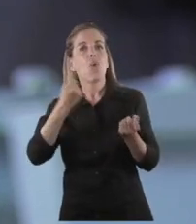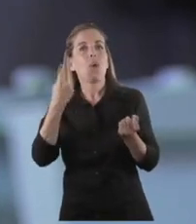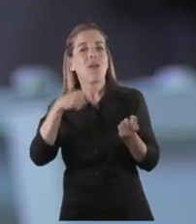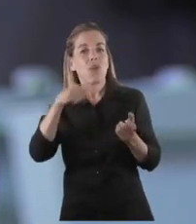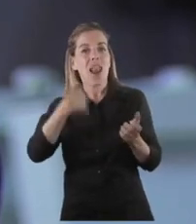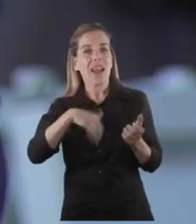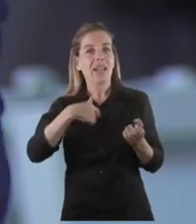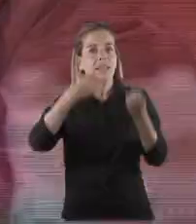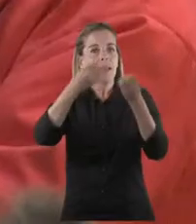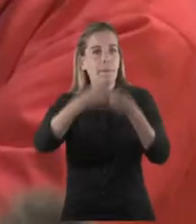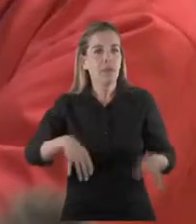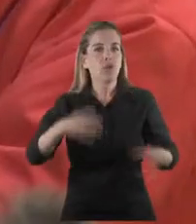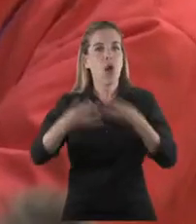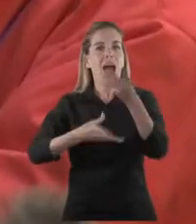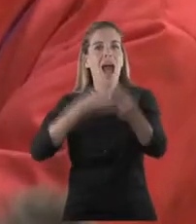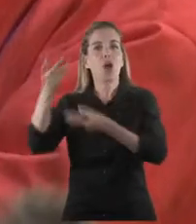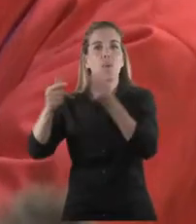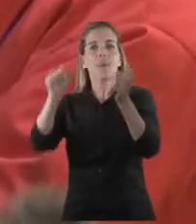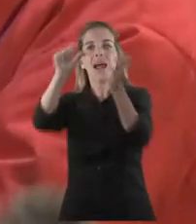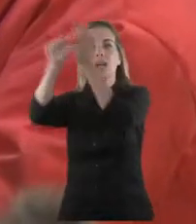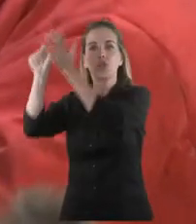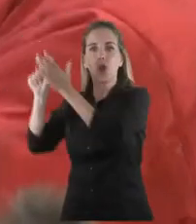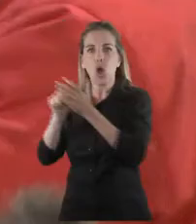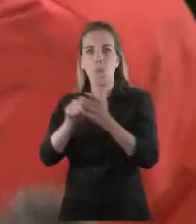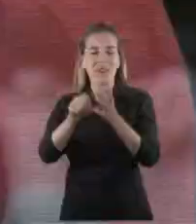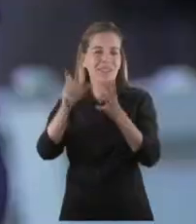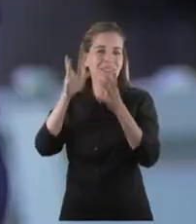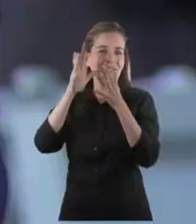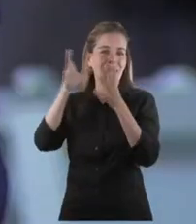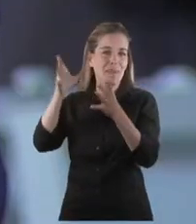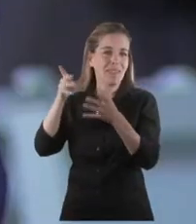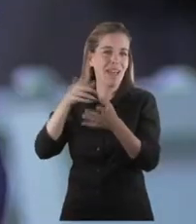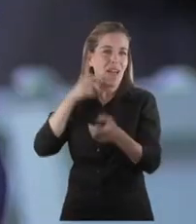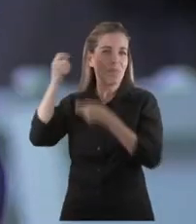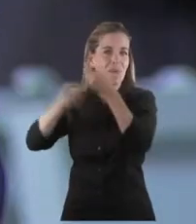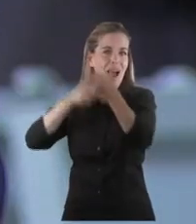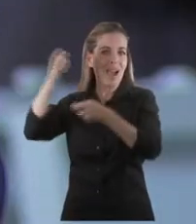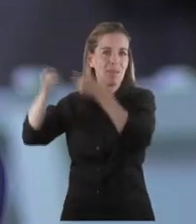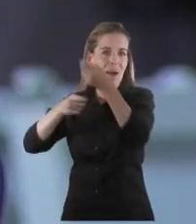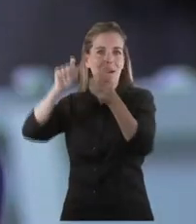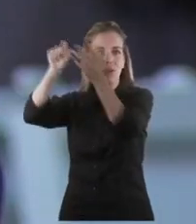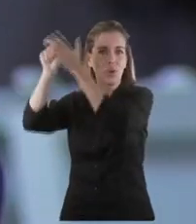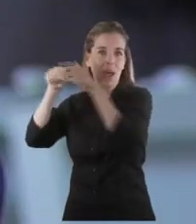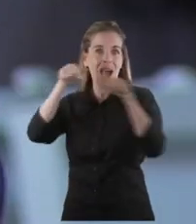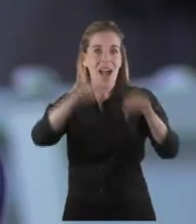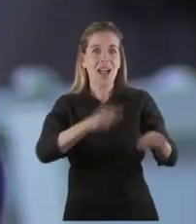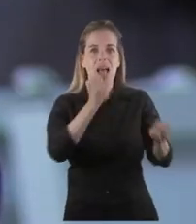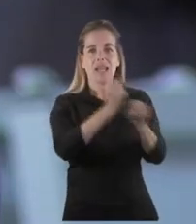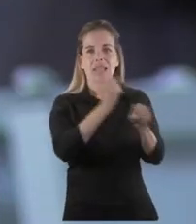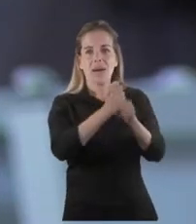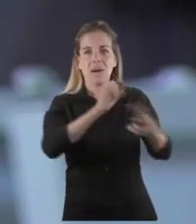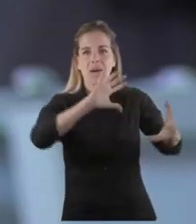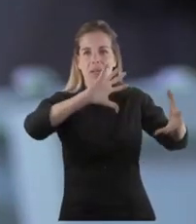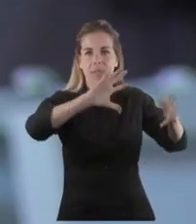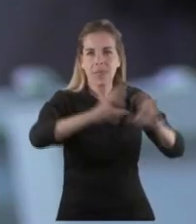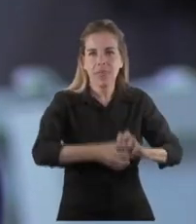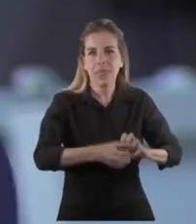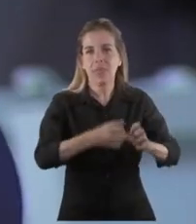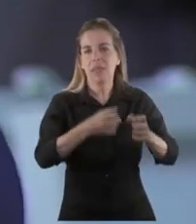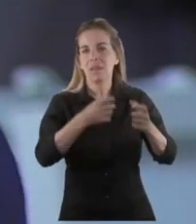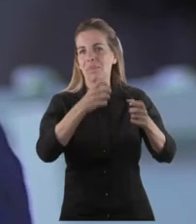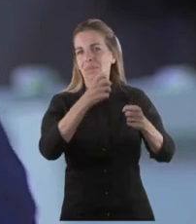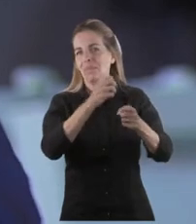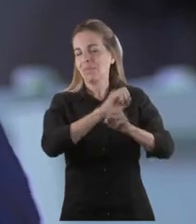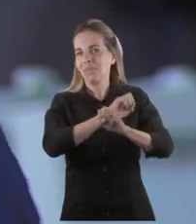de importaciones, había terminado con la industria nacional, había generado el desempleo, había postergado el desarrollo de la